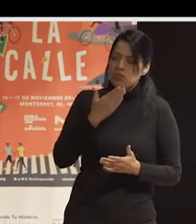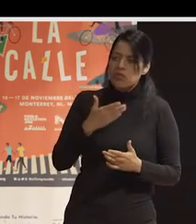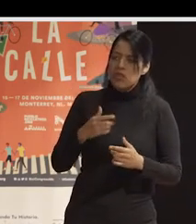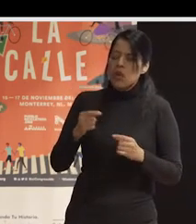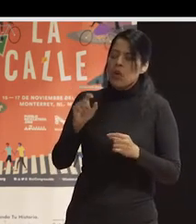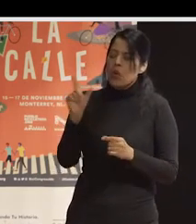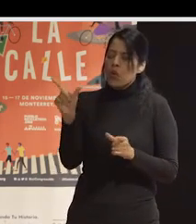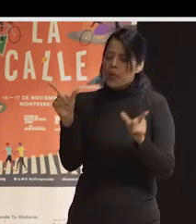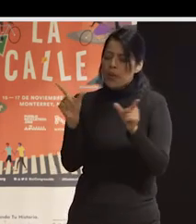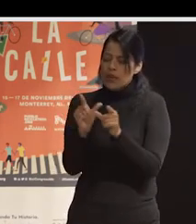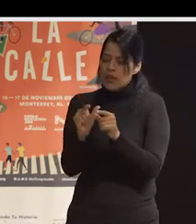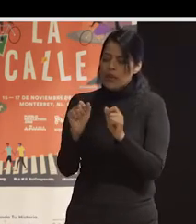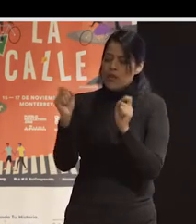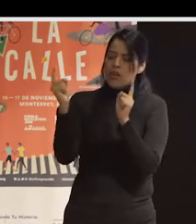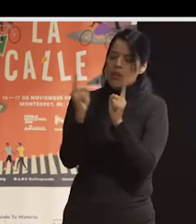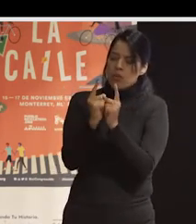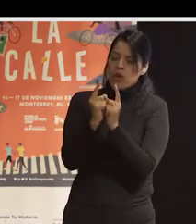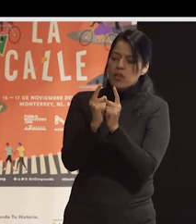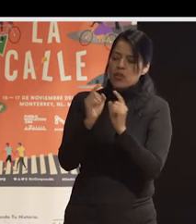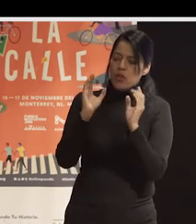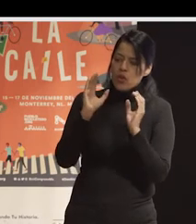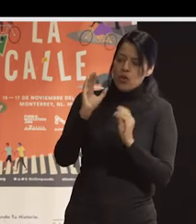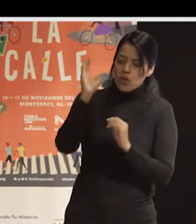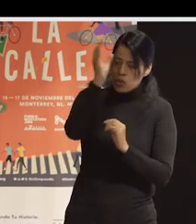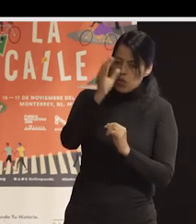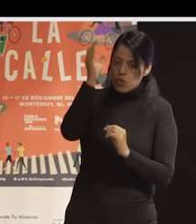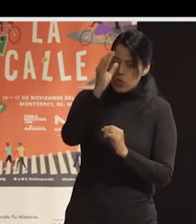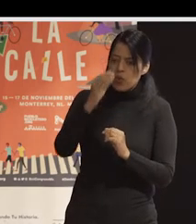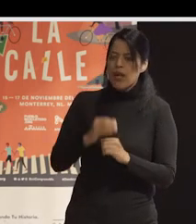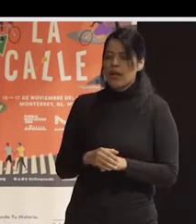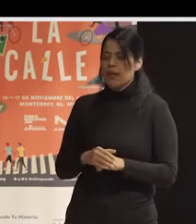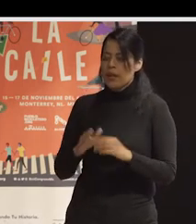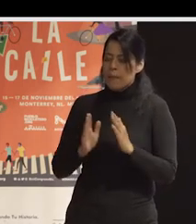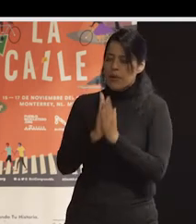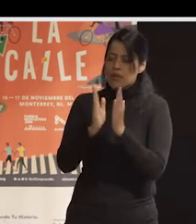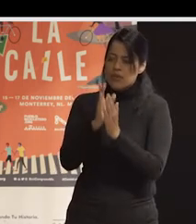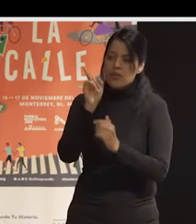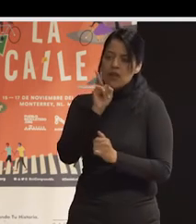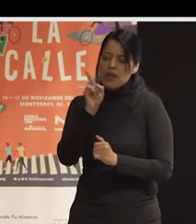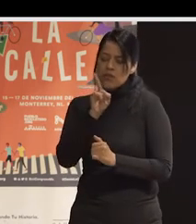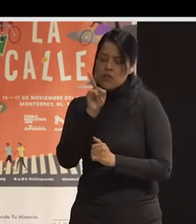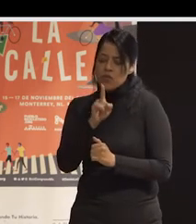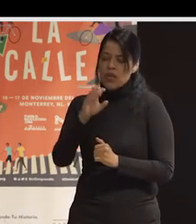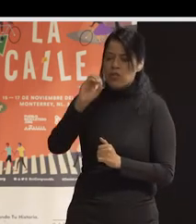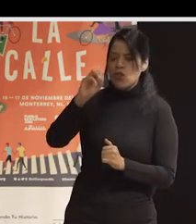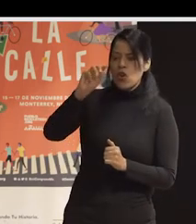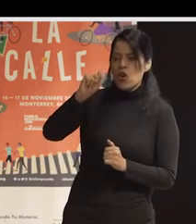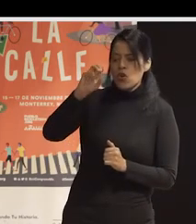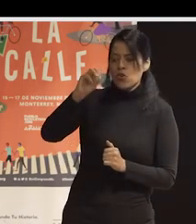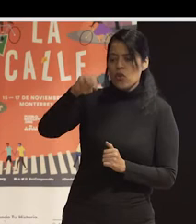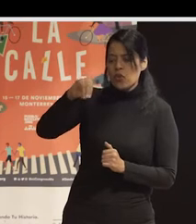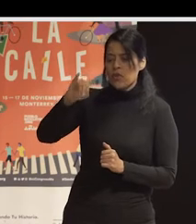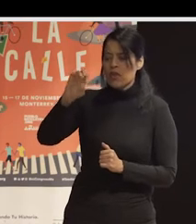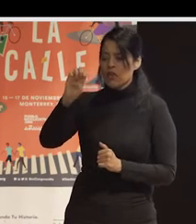encuentro intercultural donde participaron las muchachas autonomías donde participaron también la comunidad mixteca y desde luego las